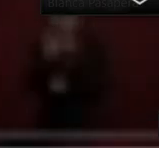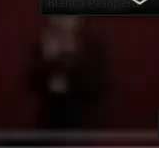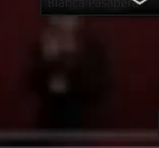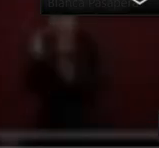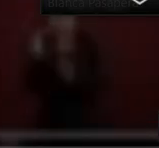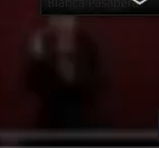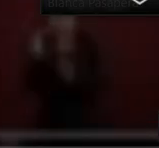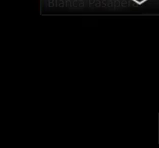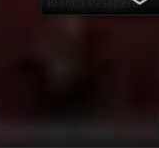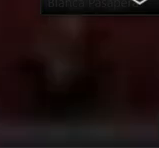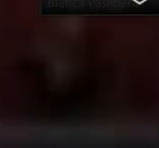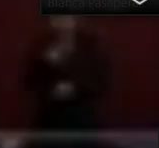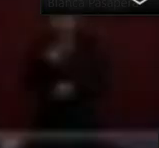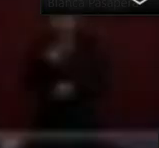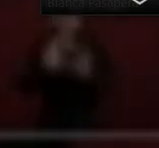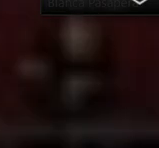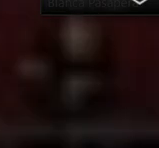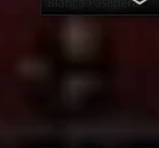Déjame ver.